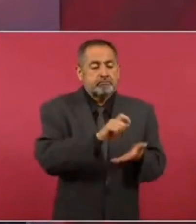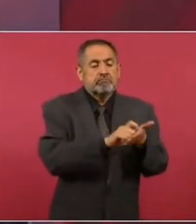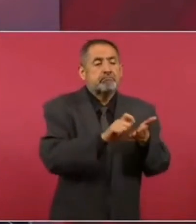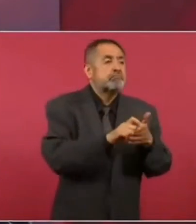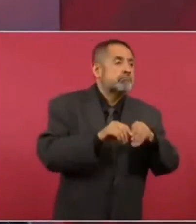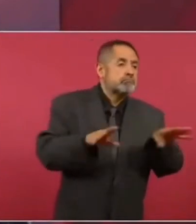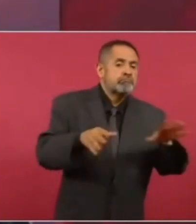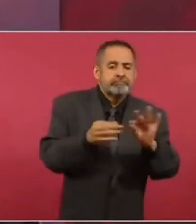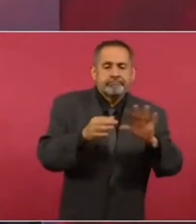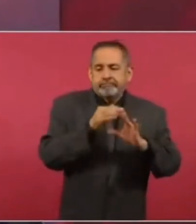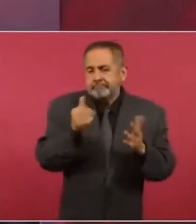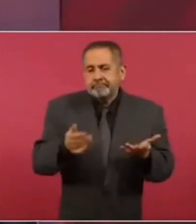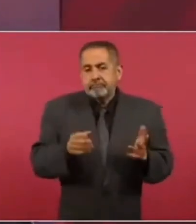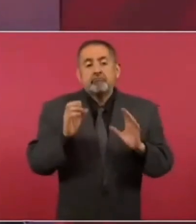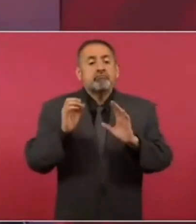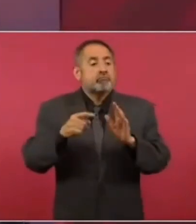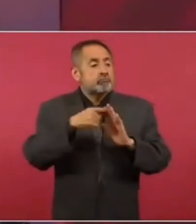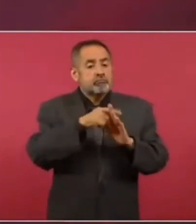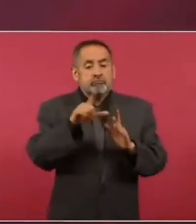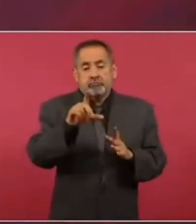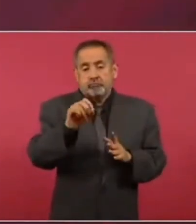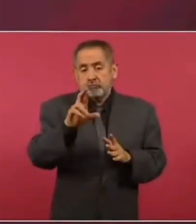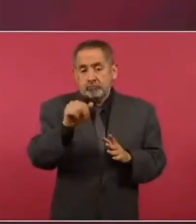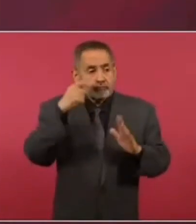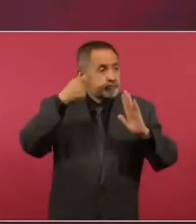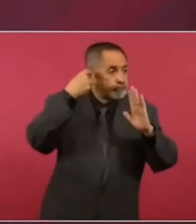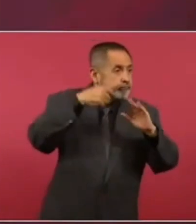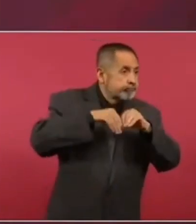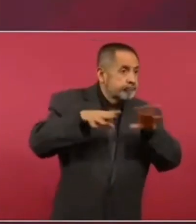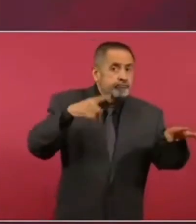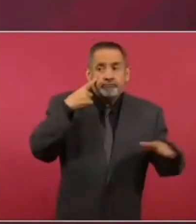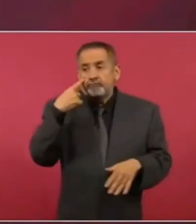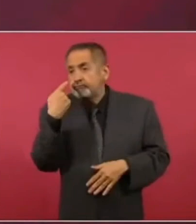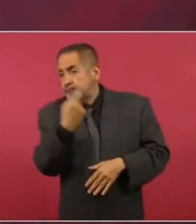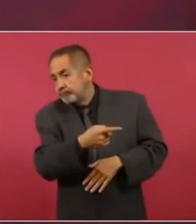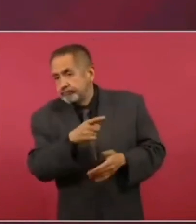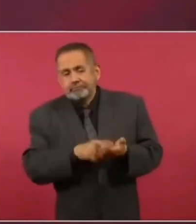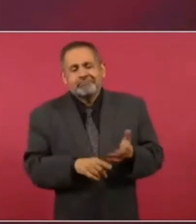o que haga un reportaje Loret de Mola sobre esto.